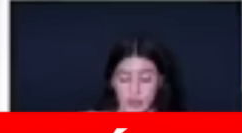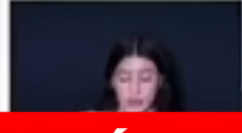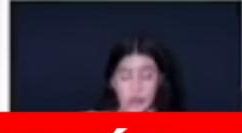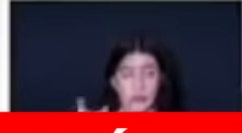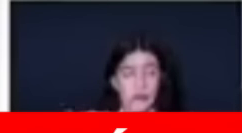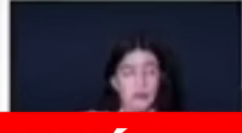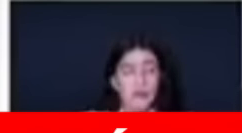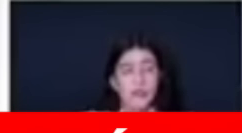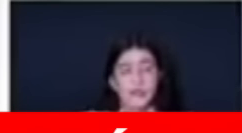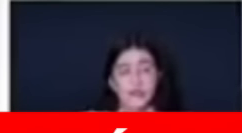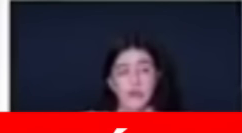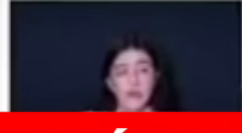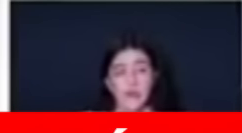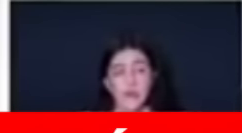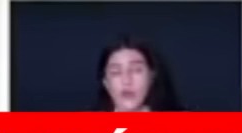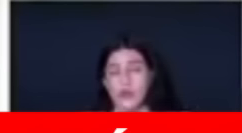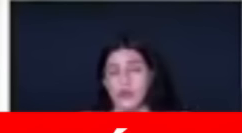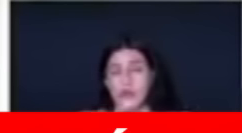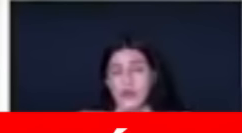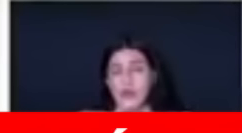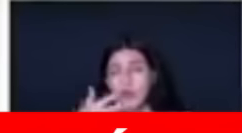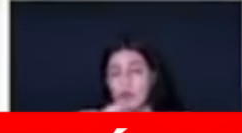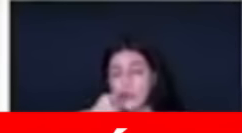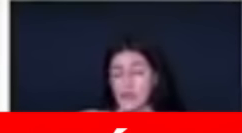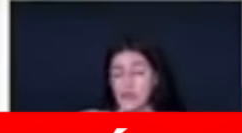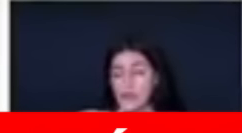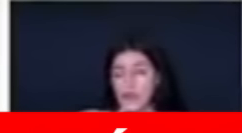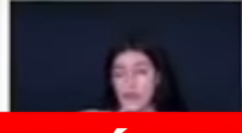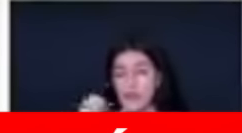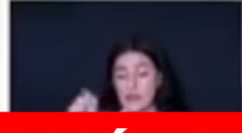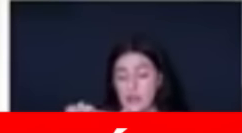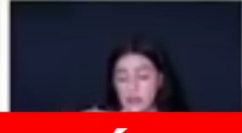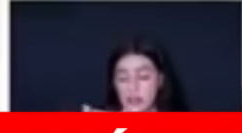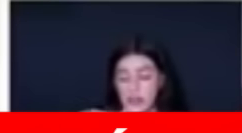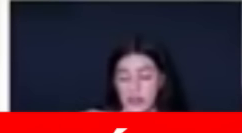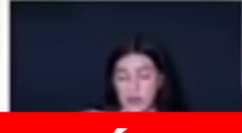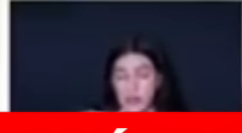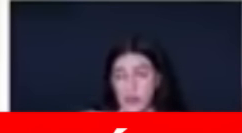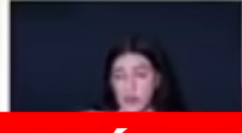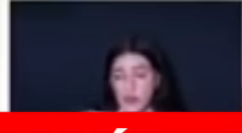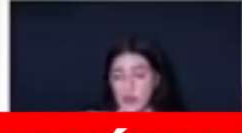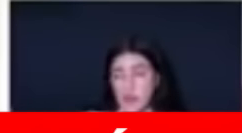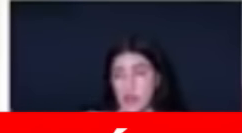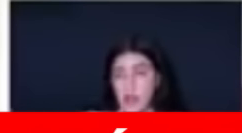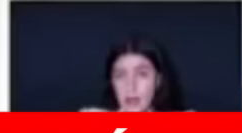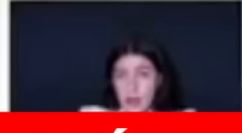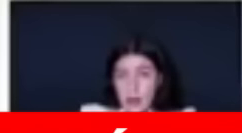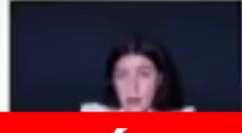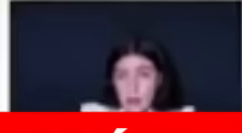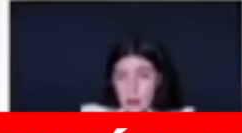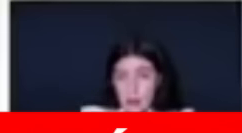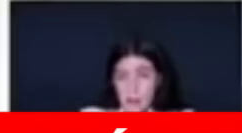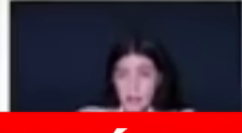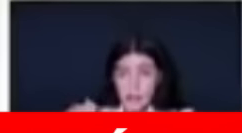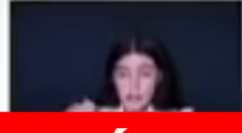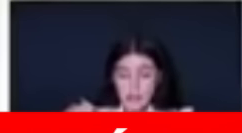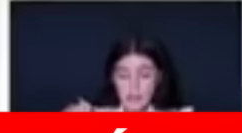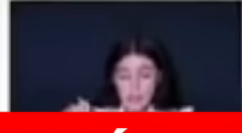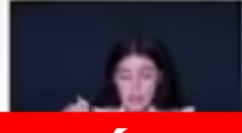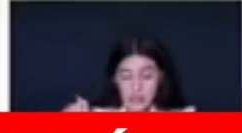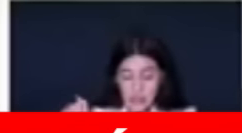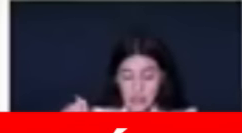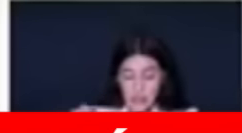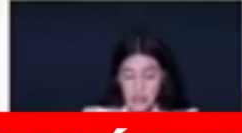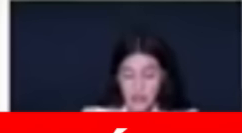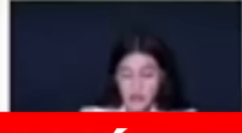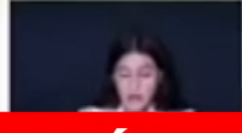de Enrique rápidamente, un niño de 8 años balaceado en su estómago, en el aparato digestivo,